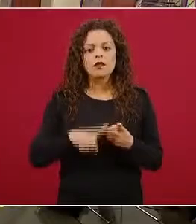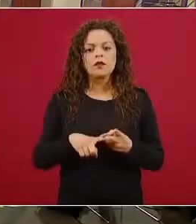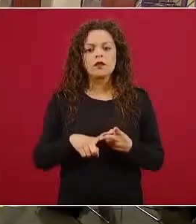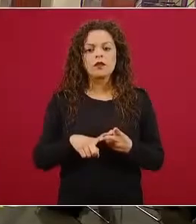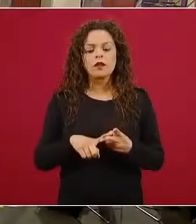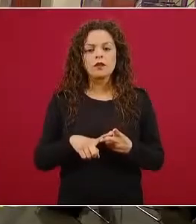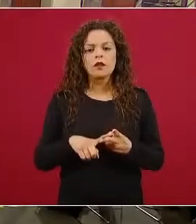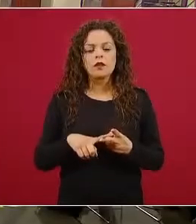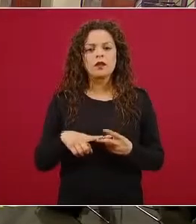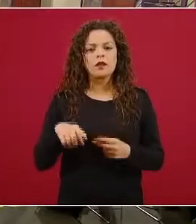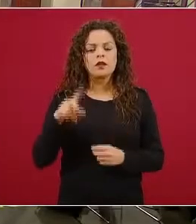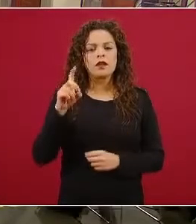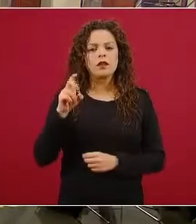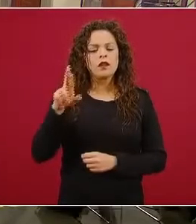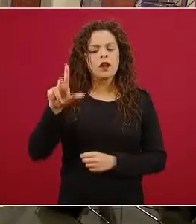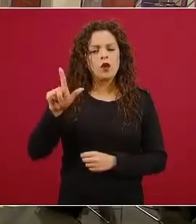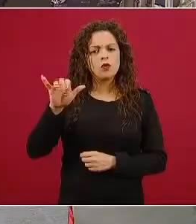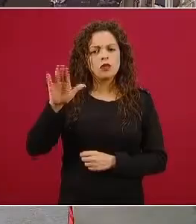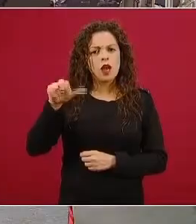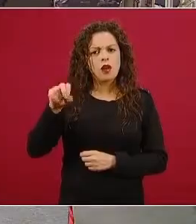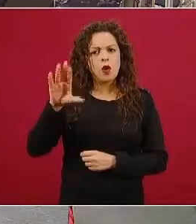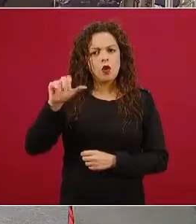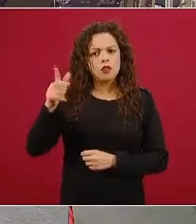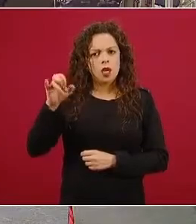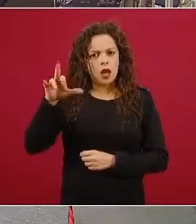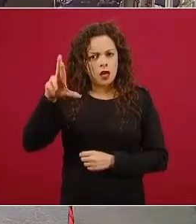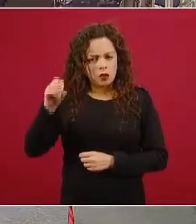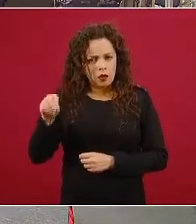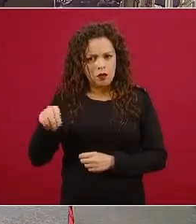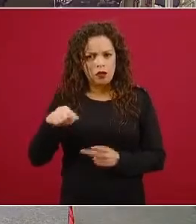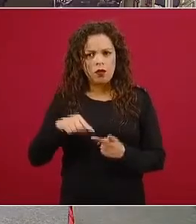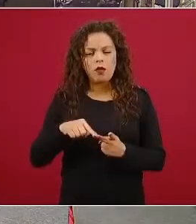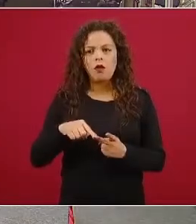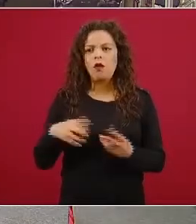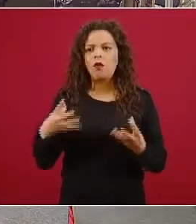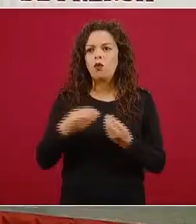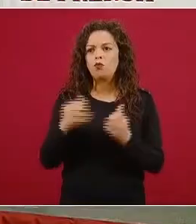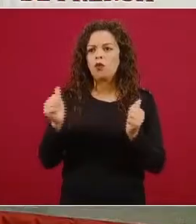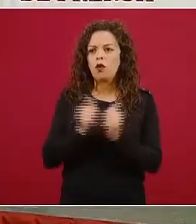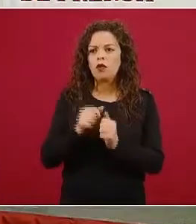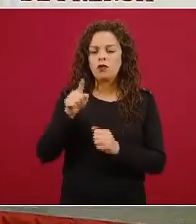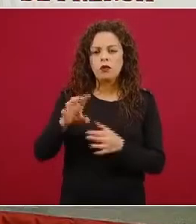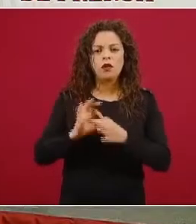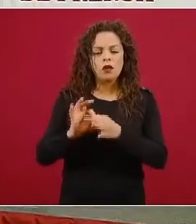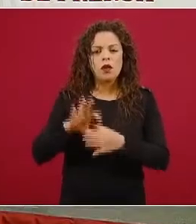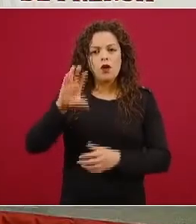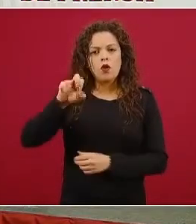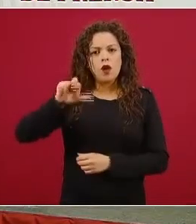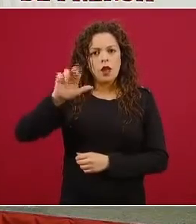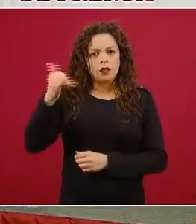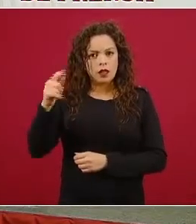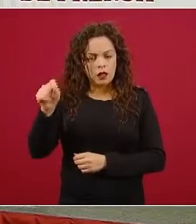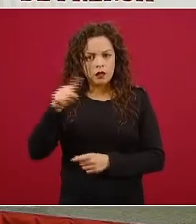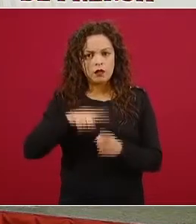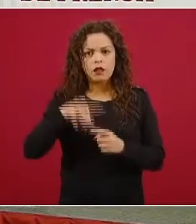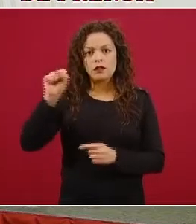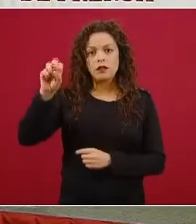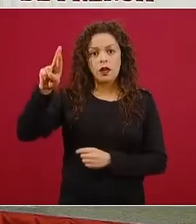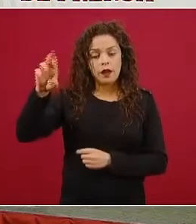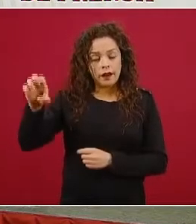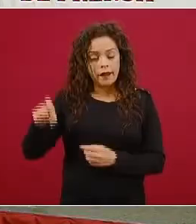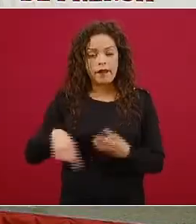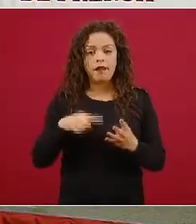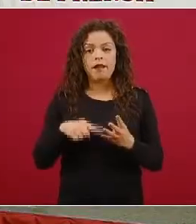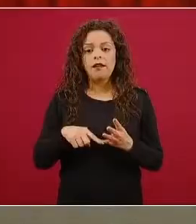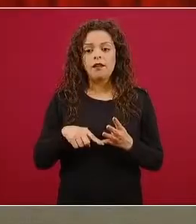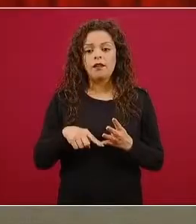maestro doctor Luciano Concheiro, participa CONACYT, participa Relaciones Exteriores, la Secretaría de Relaciones Exteriores,